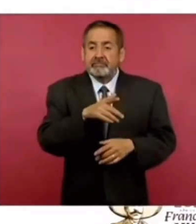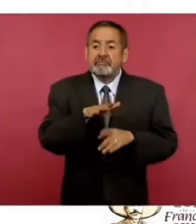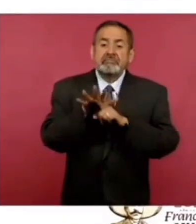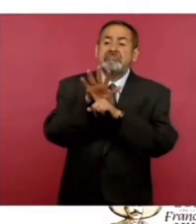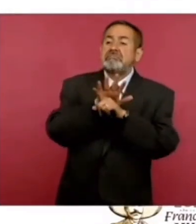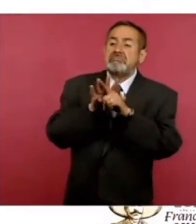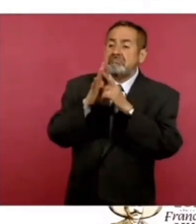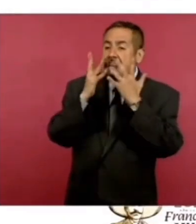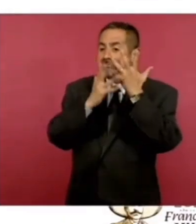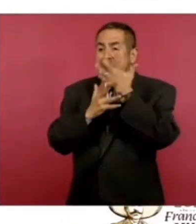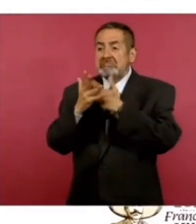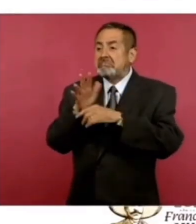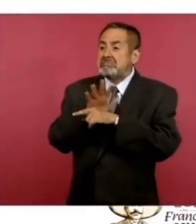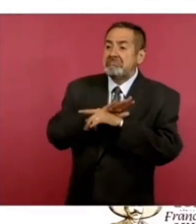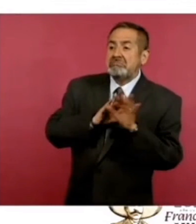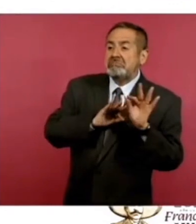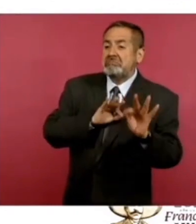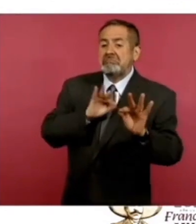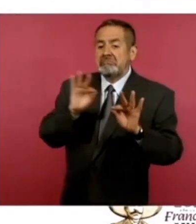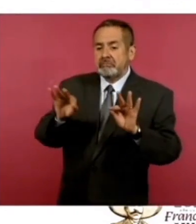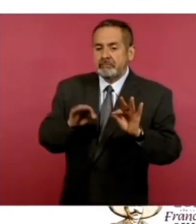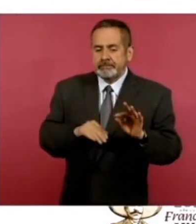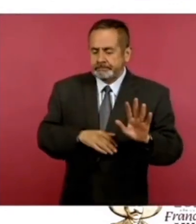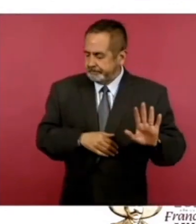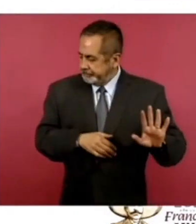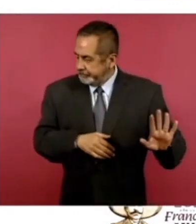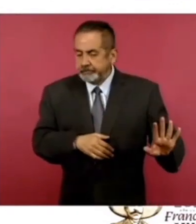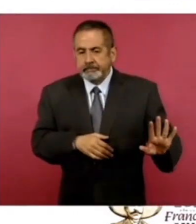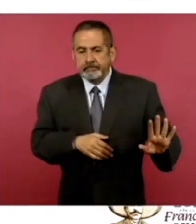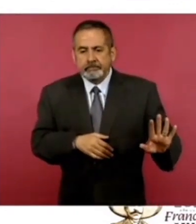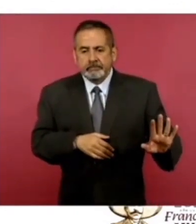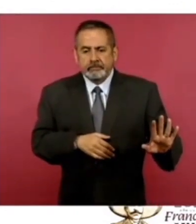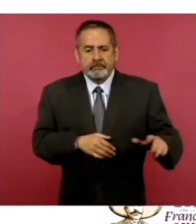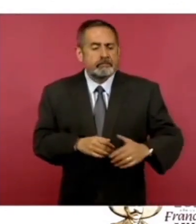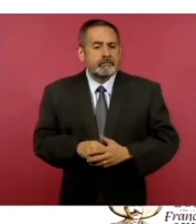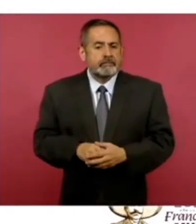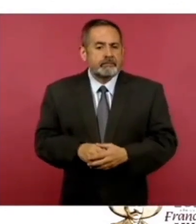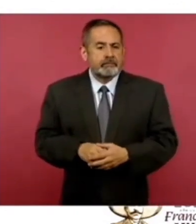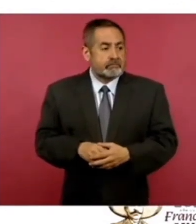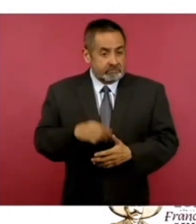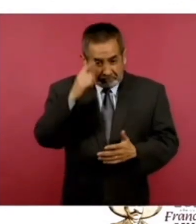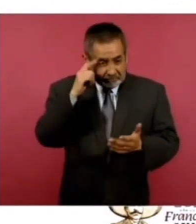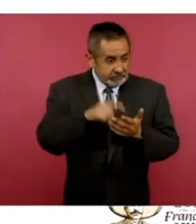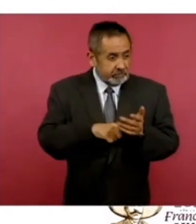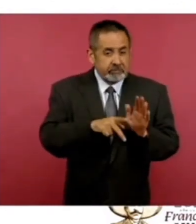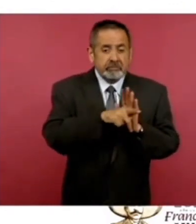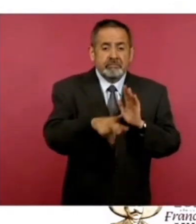distorsionar las cosas. Estoy seguro que el proceso no sacó nada